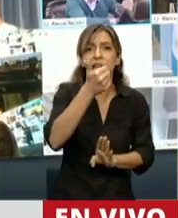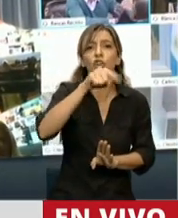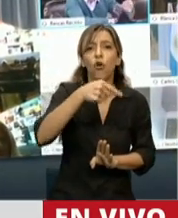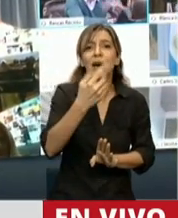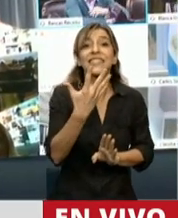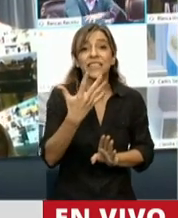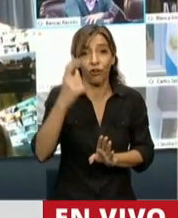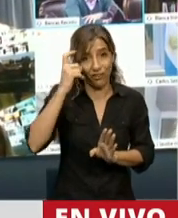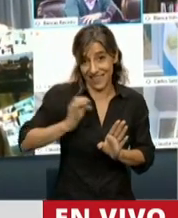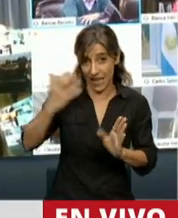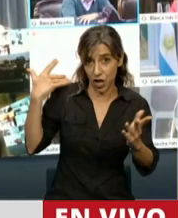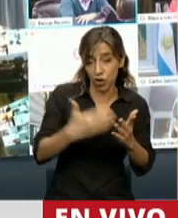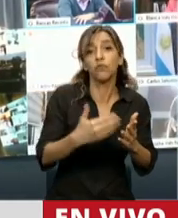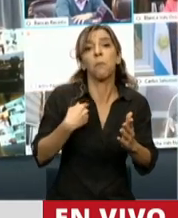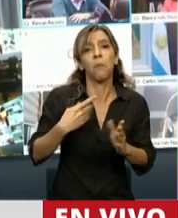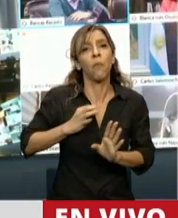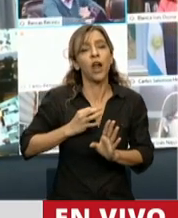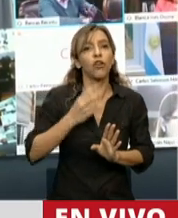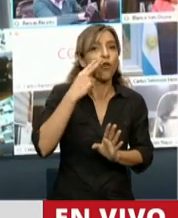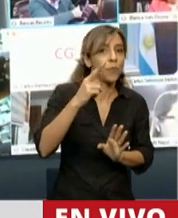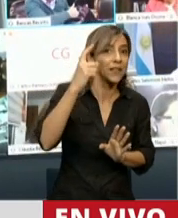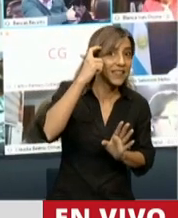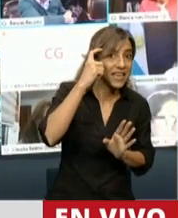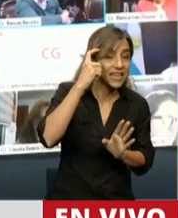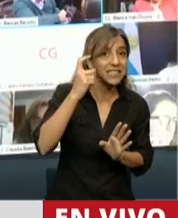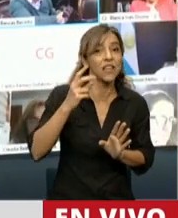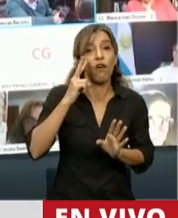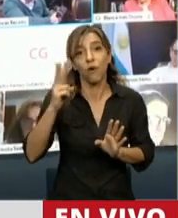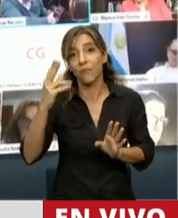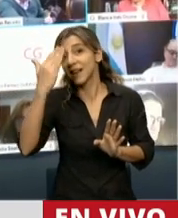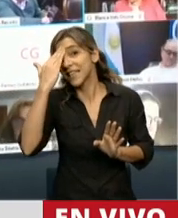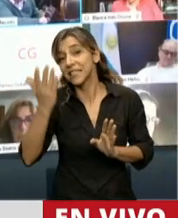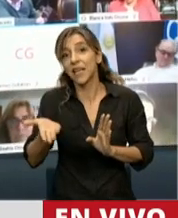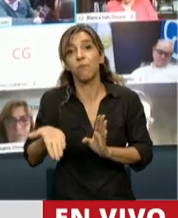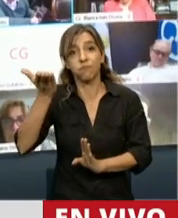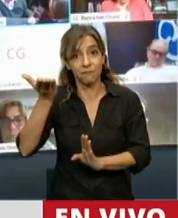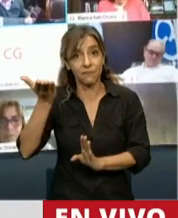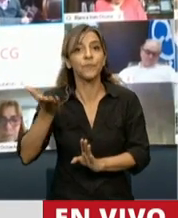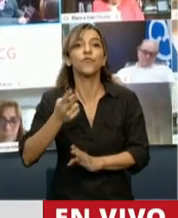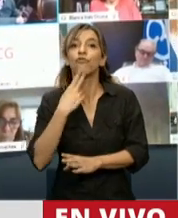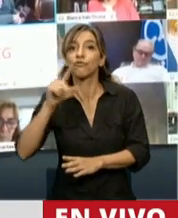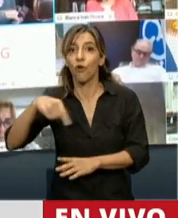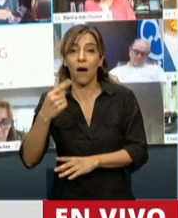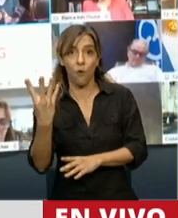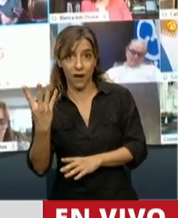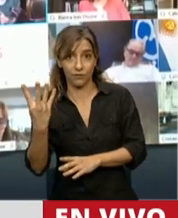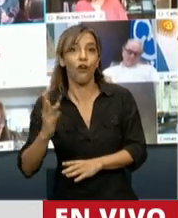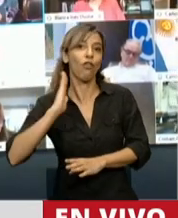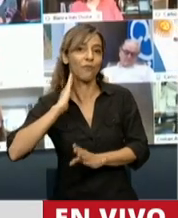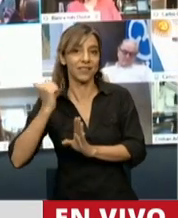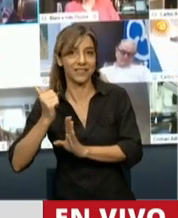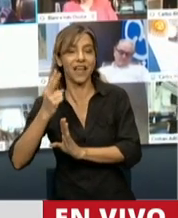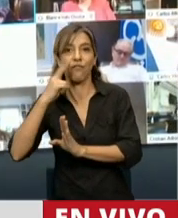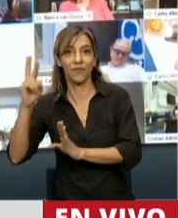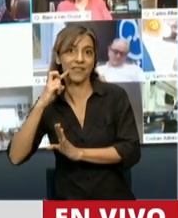Pero entre el 2010 y el 2015 creció 11,4% entre el 2016 y el 2019 se redujo